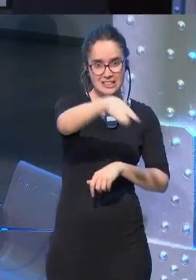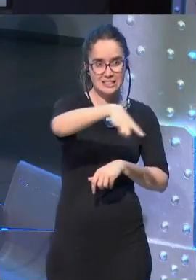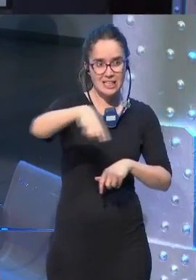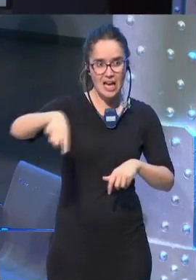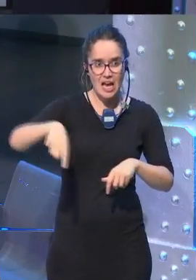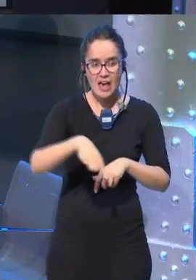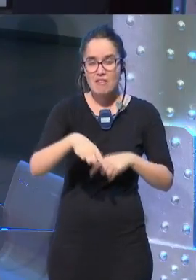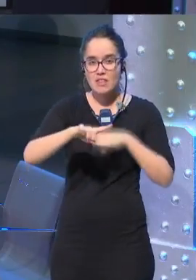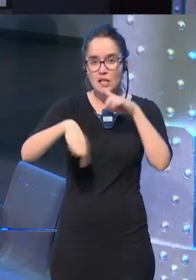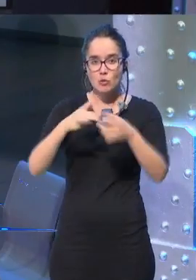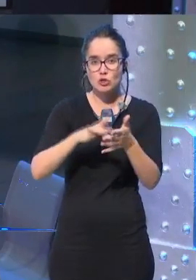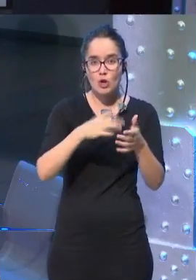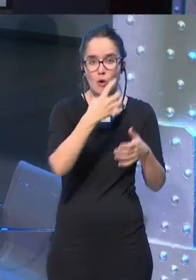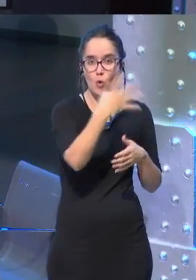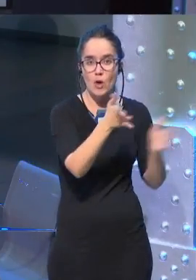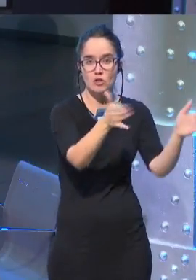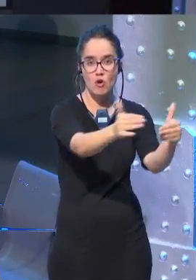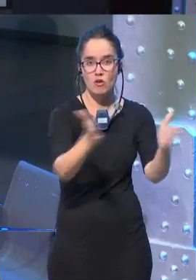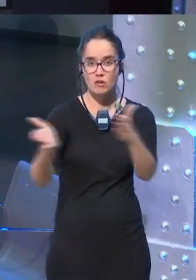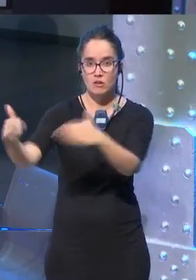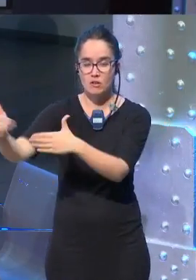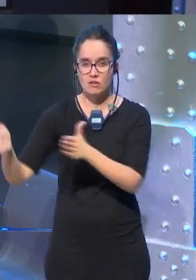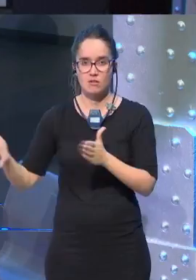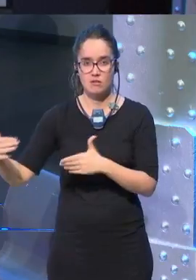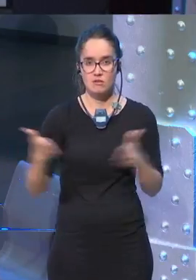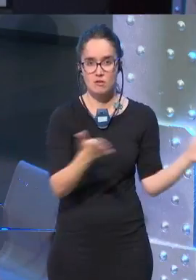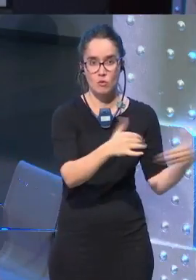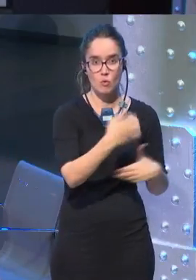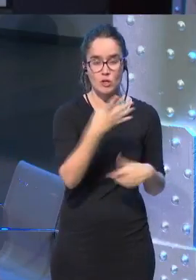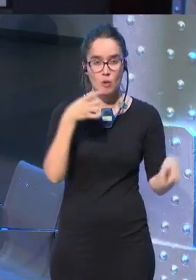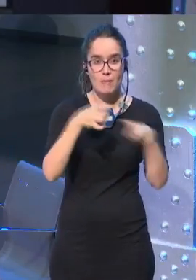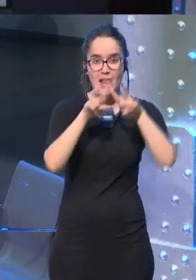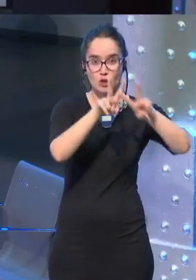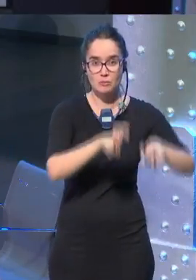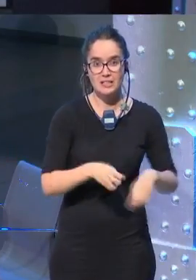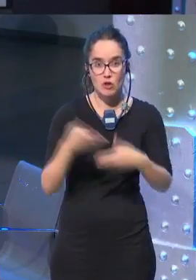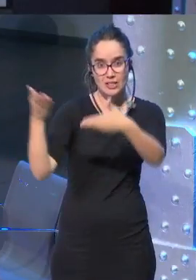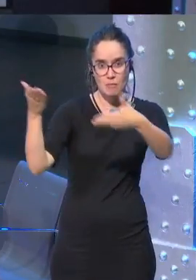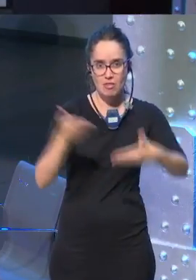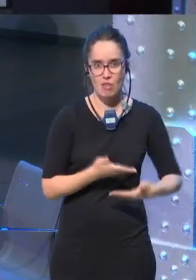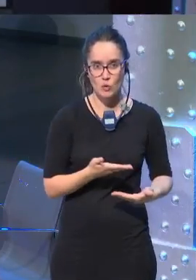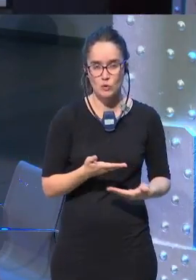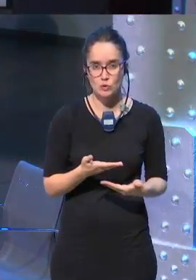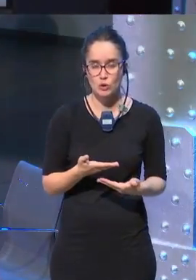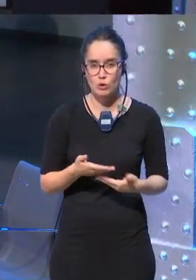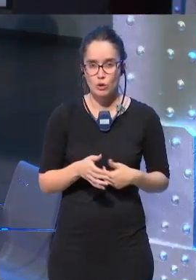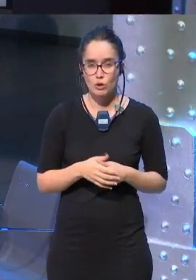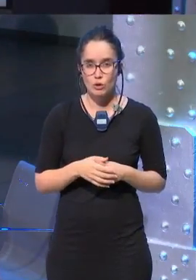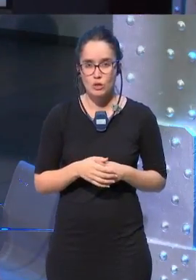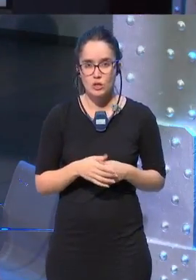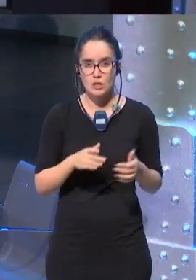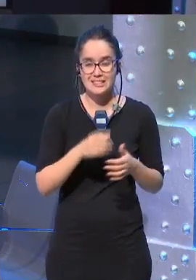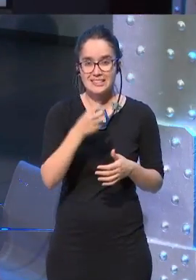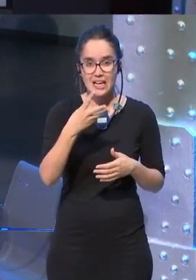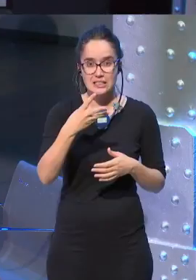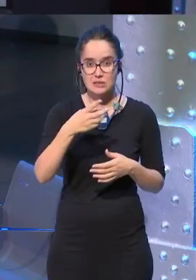4 unidades habitacionales para los investigadores invitados y tiene